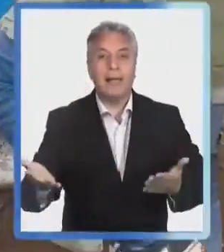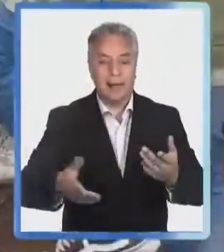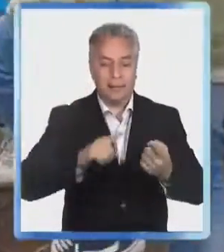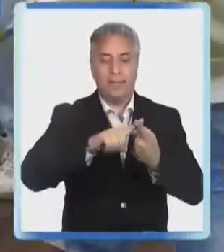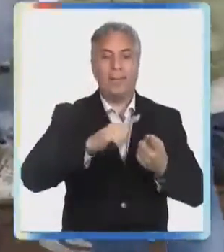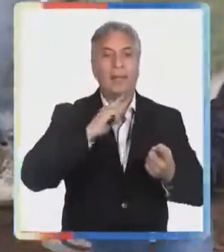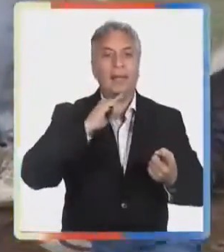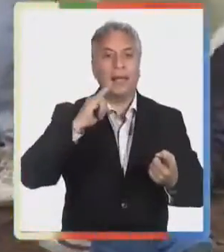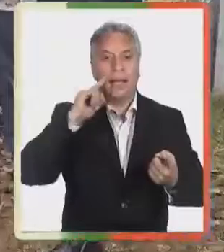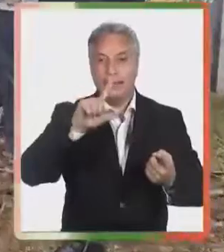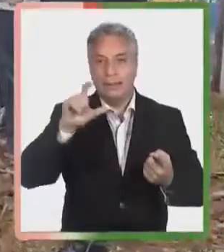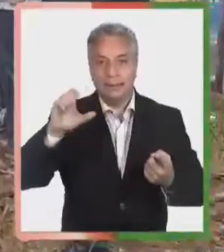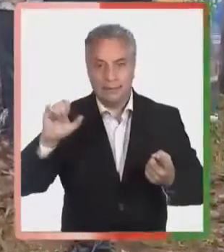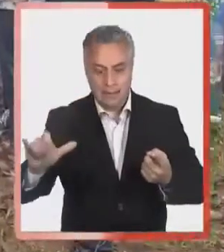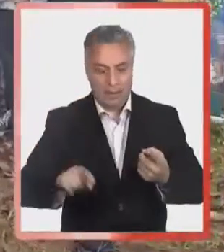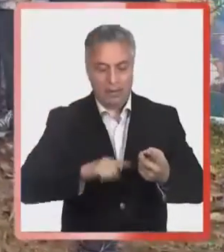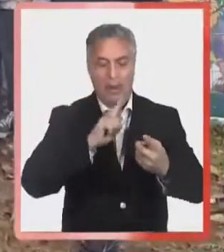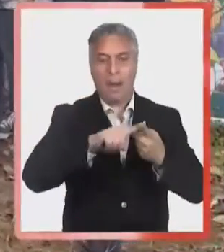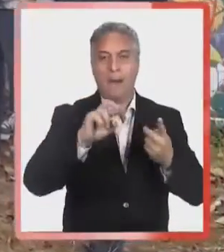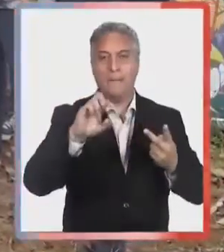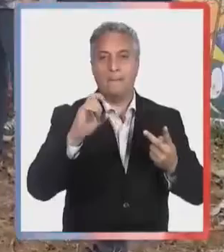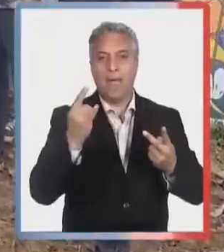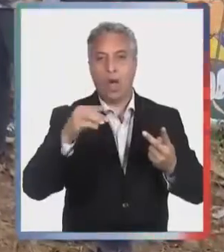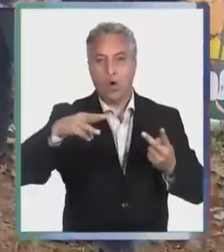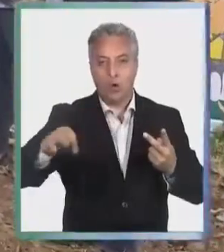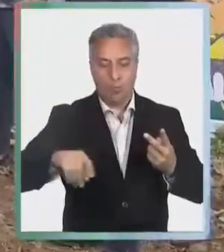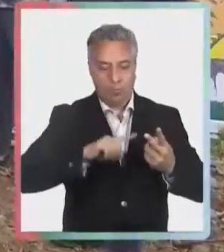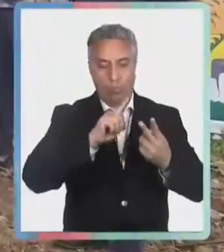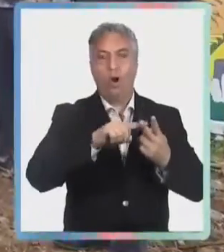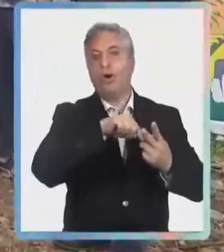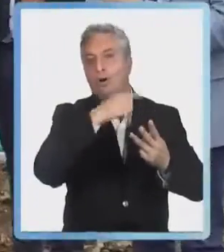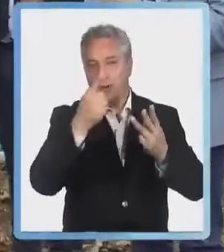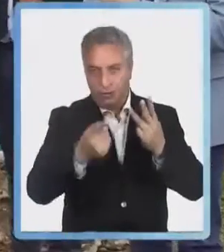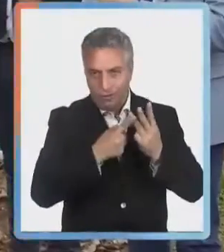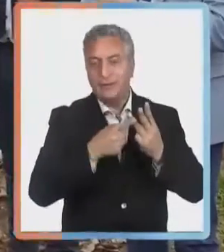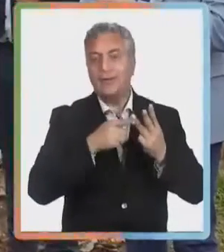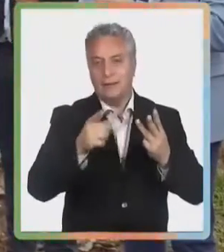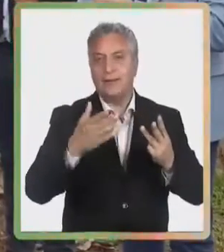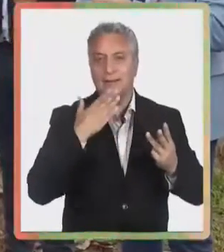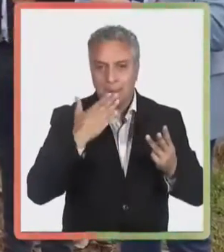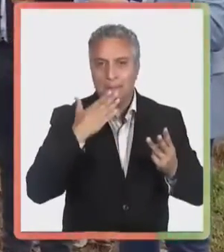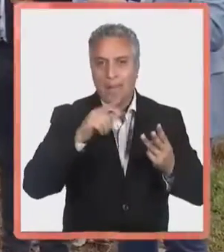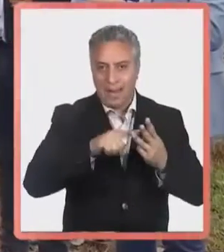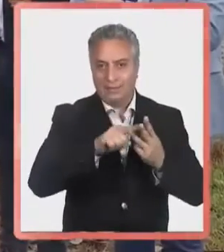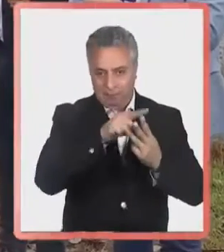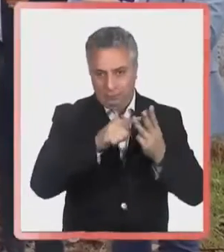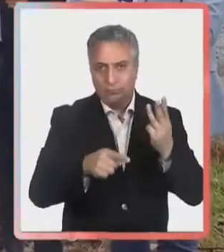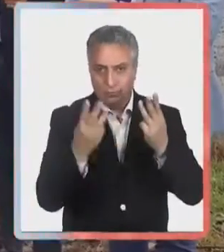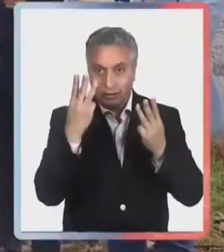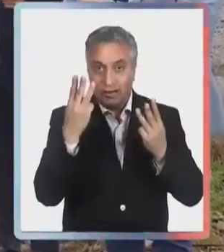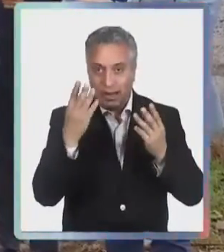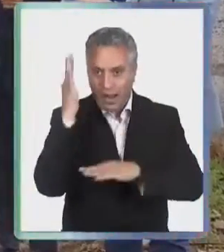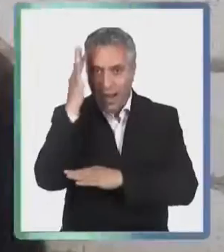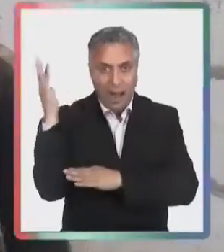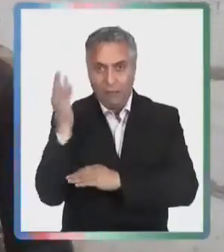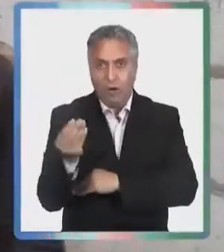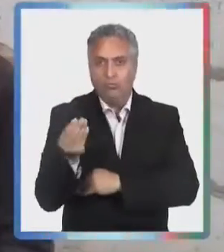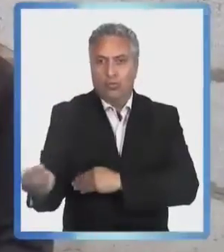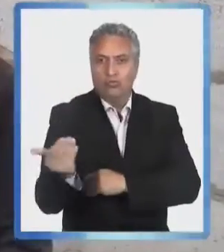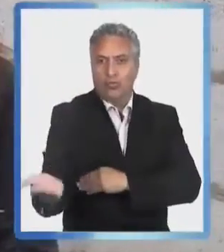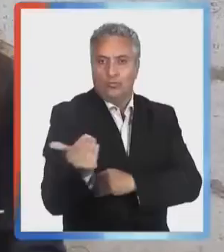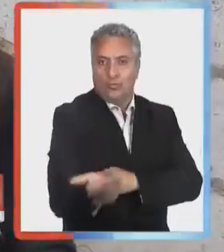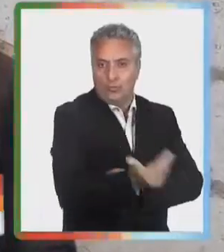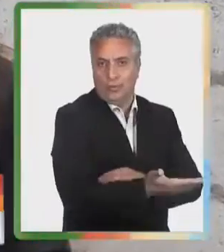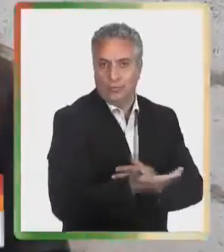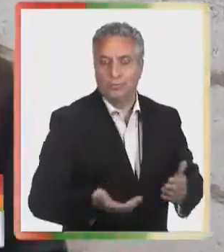maitén, las cuales forman parte de los 100 árboles nativos que se entregarán en esta primera etapa. Nosotros aquí